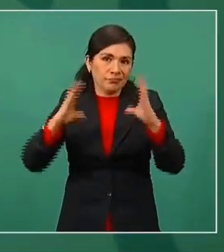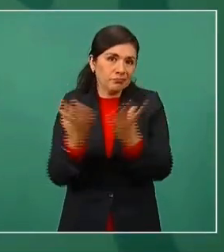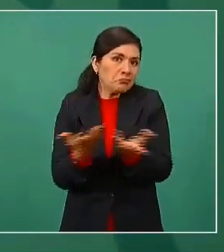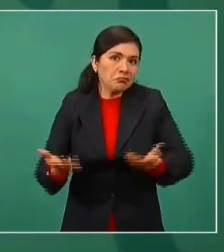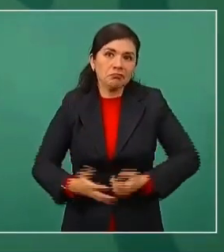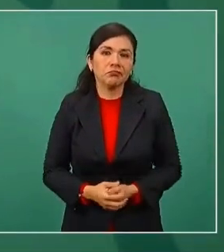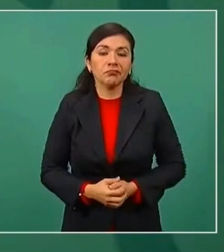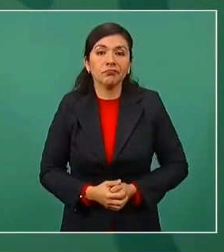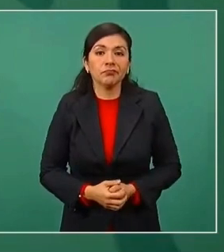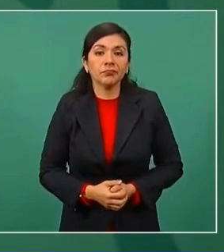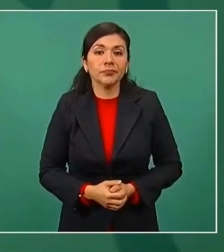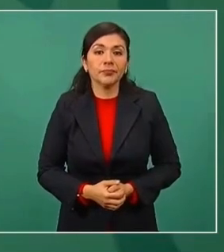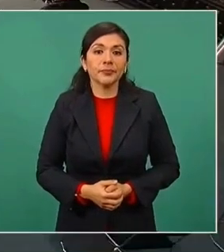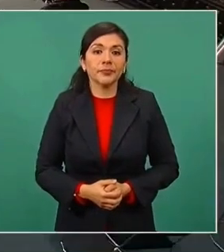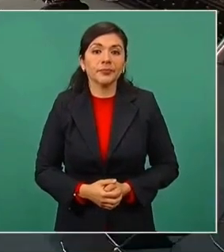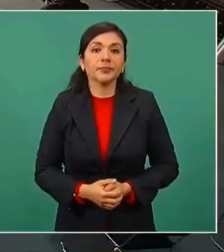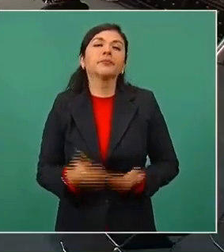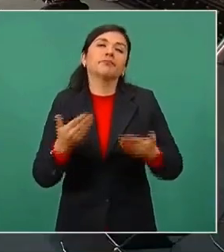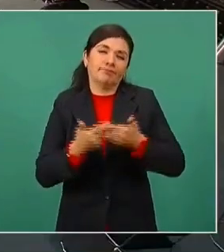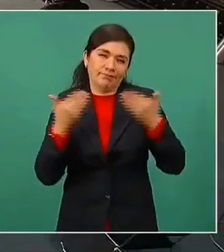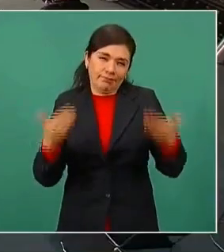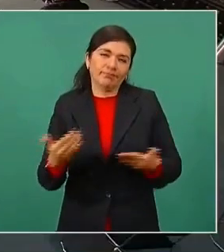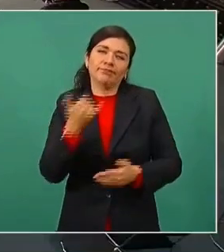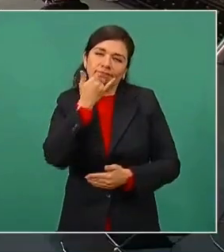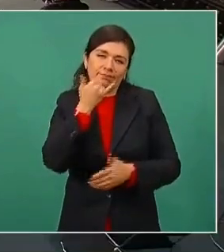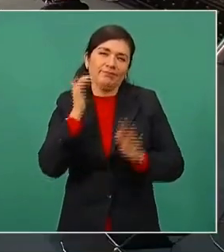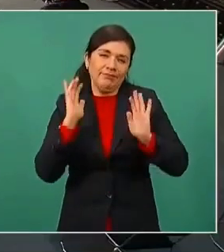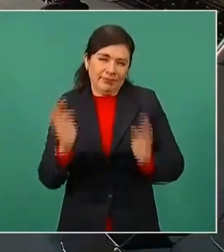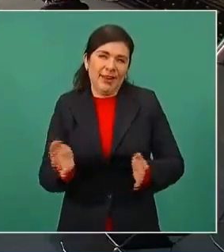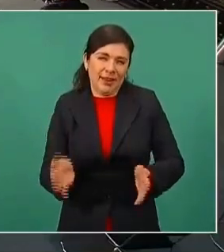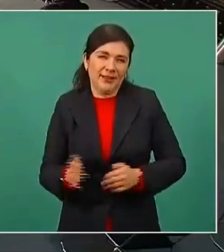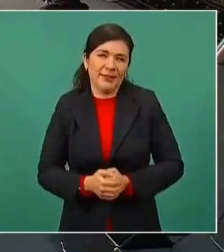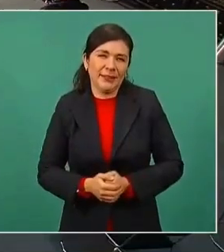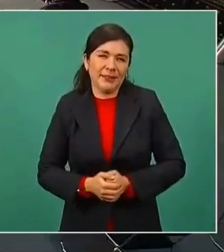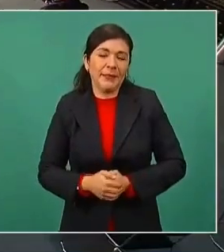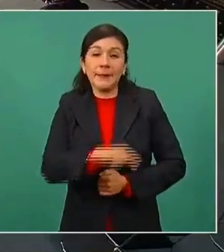Ya ahora sí nos vamos a ir. Gracias. Si saben una cosa,